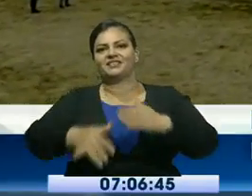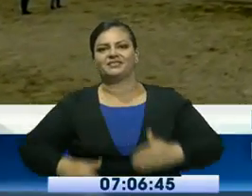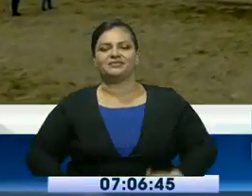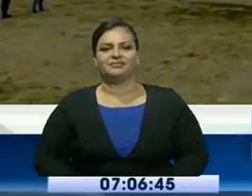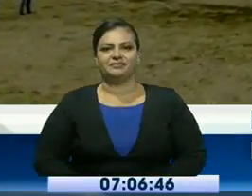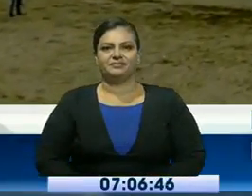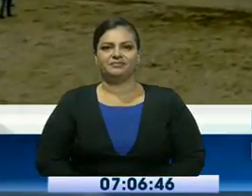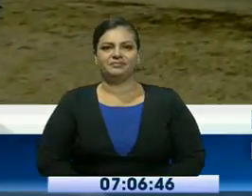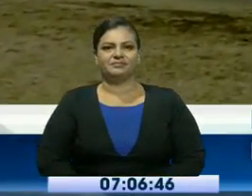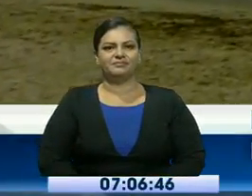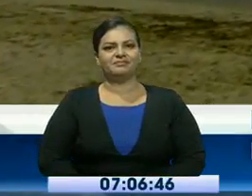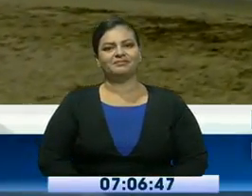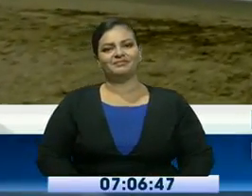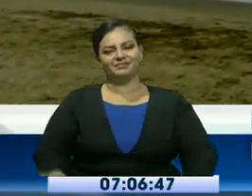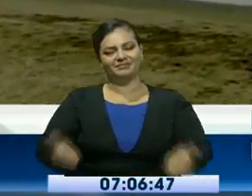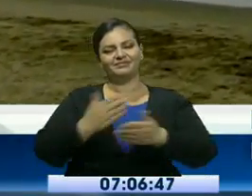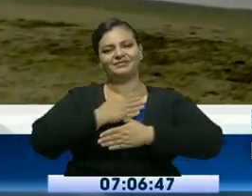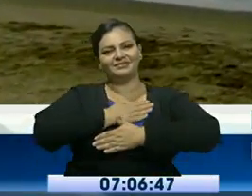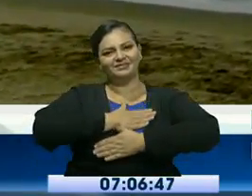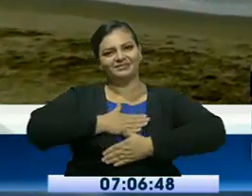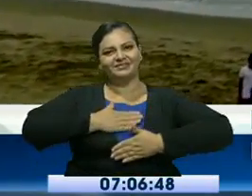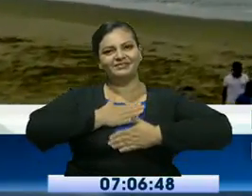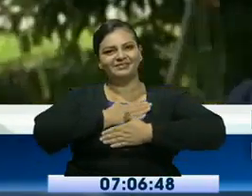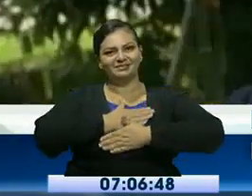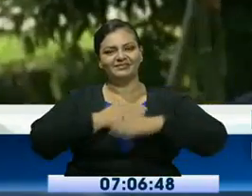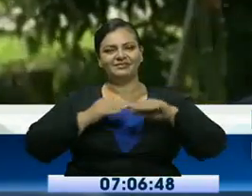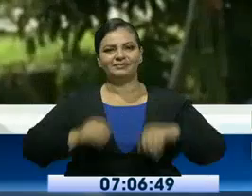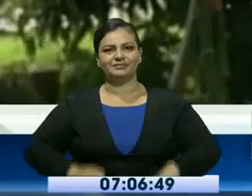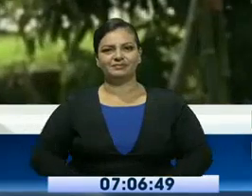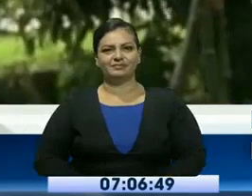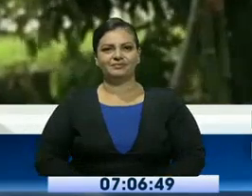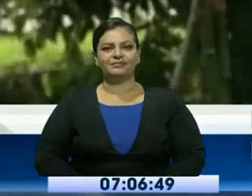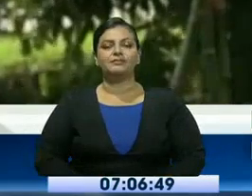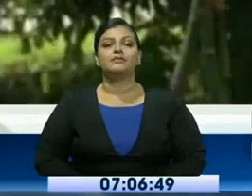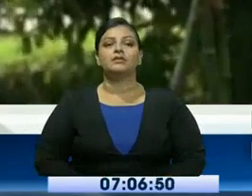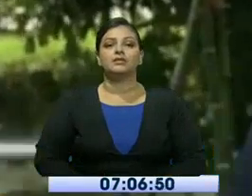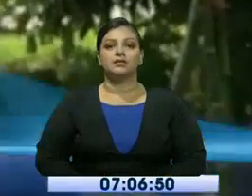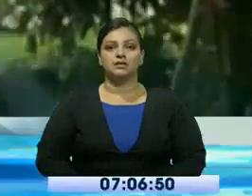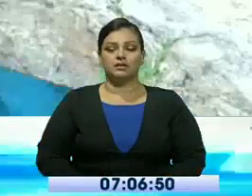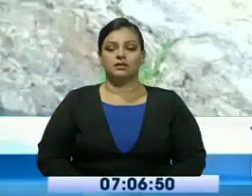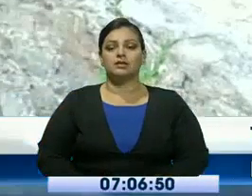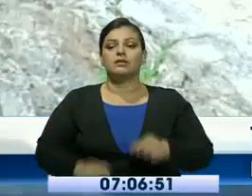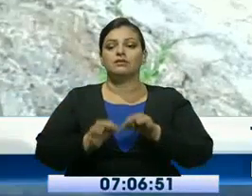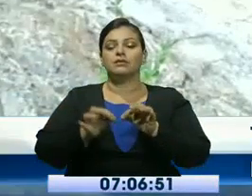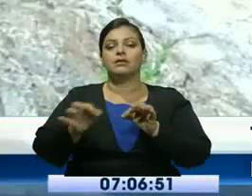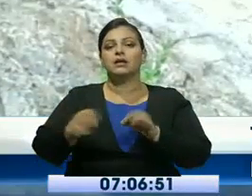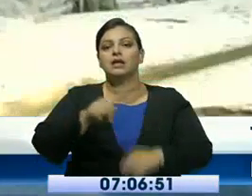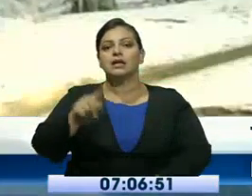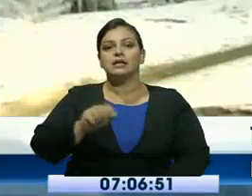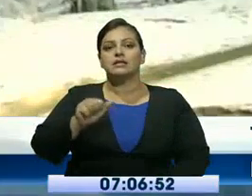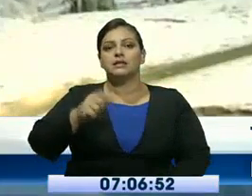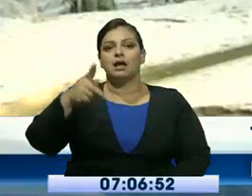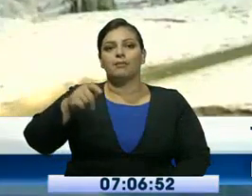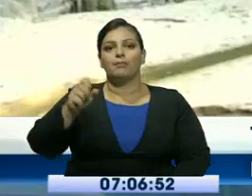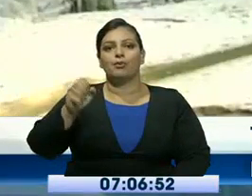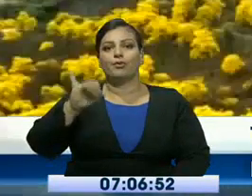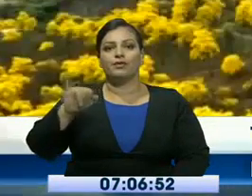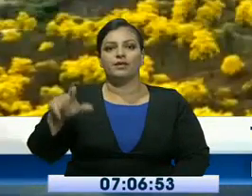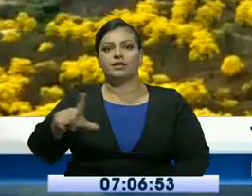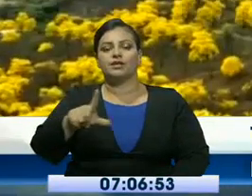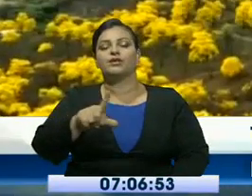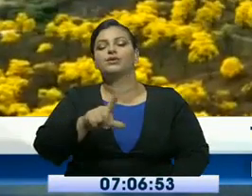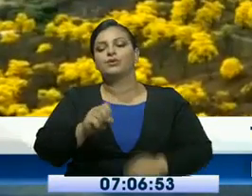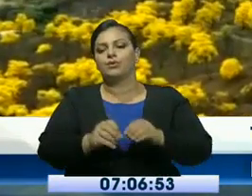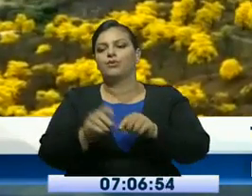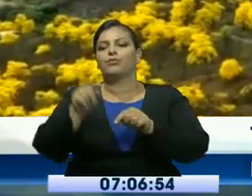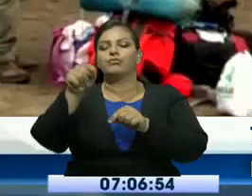quienes pueden disfrutar de las hermosas playas. Han venido los municipios de Zapotillo, Casitas y Zorritos y las juntas parroquiales